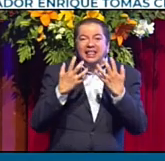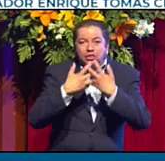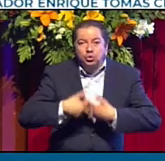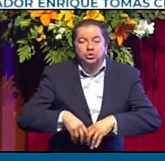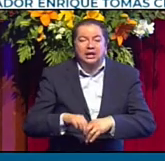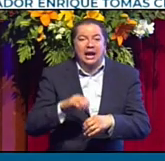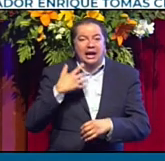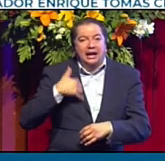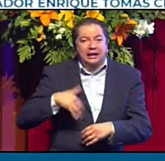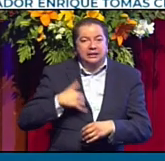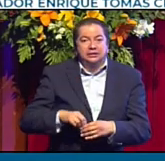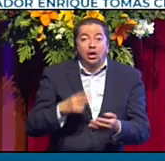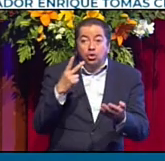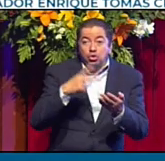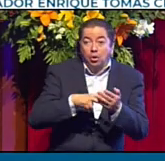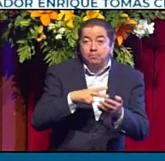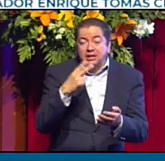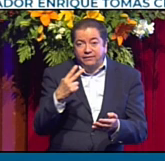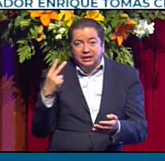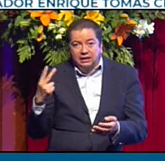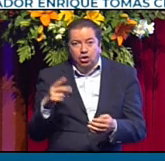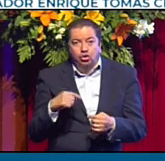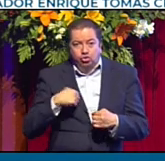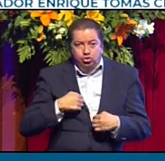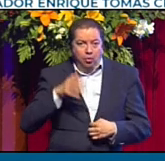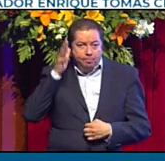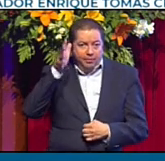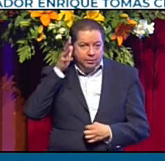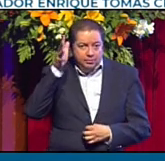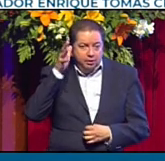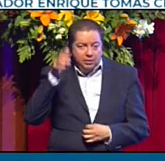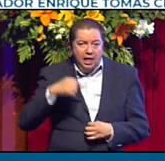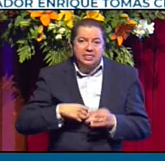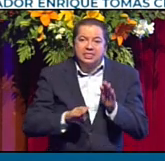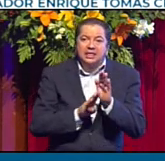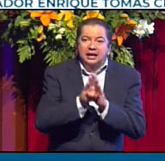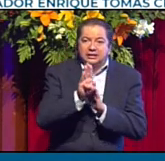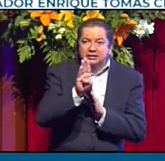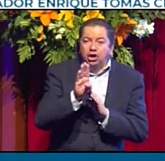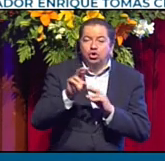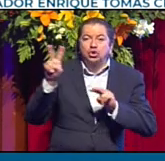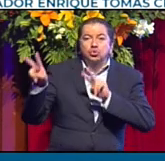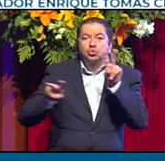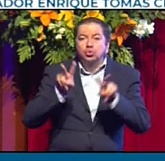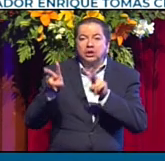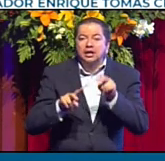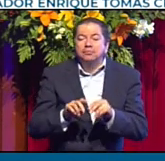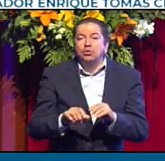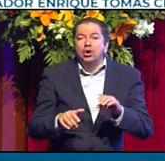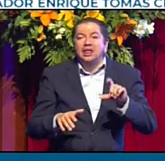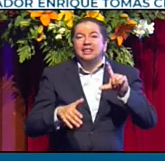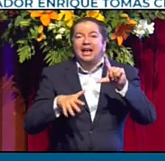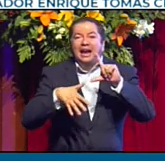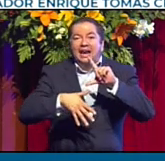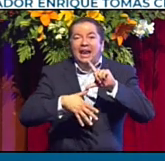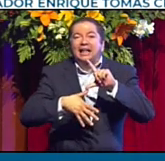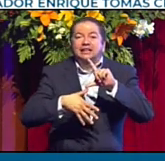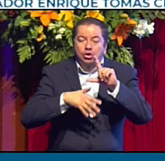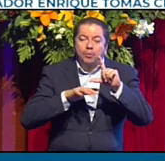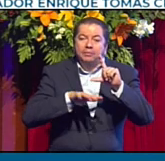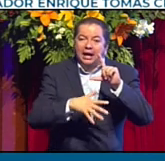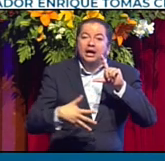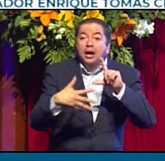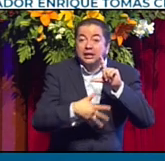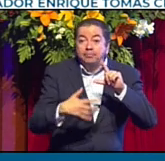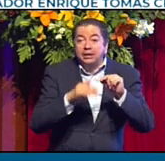Tuve el honor el año 2022 de ser expositor para hablar efectivamente del desarrollo del turismo en Latinoamérica y particularmente colocar el ejemplo en la